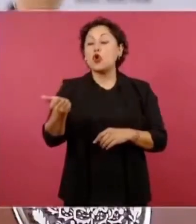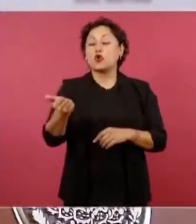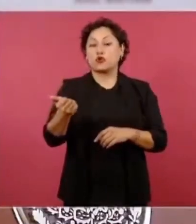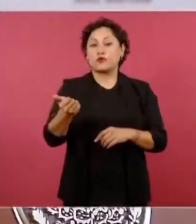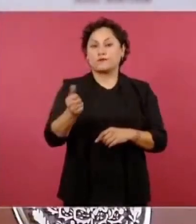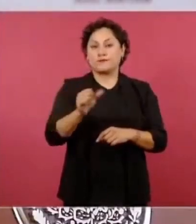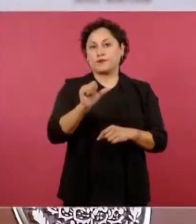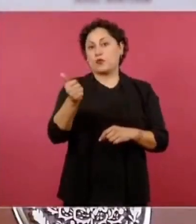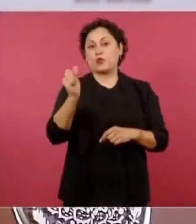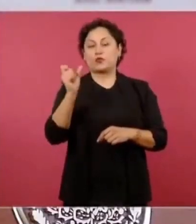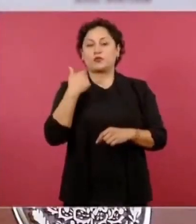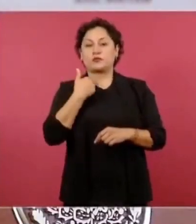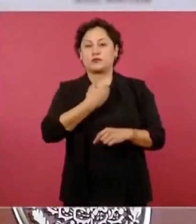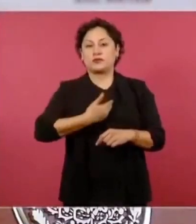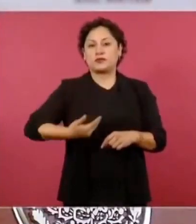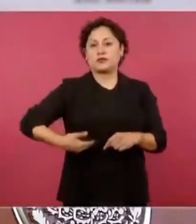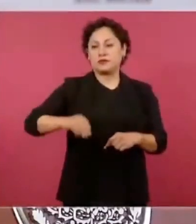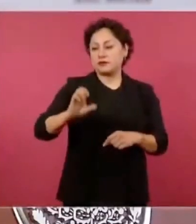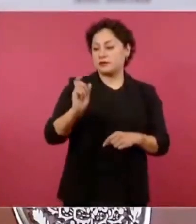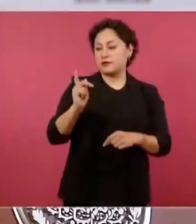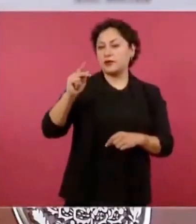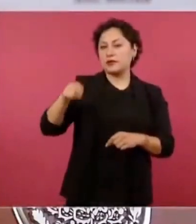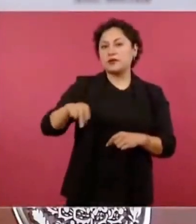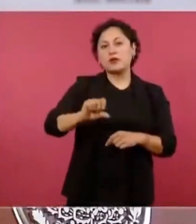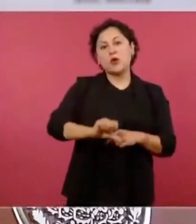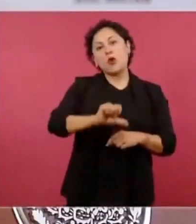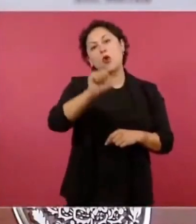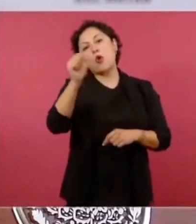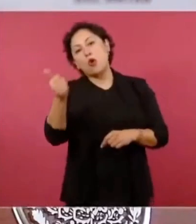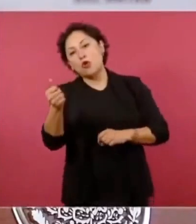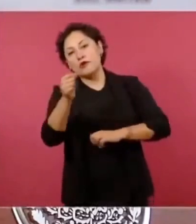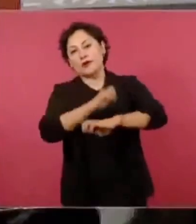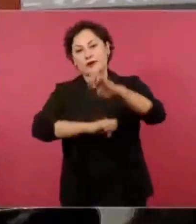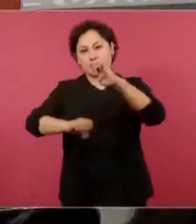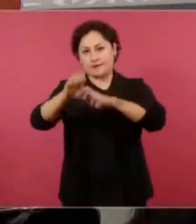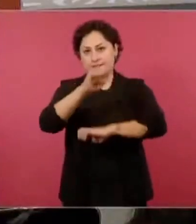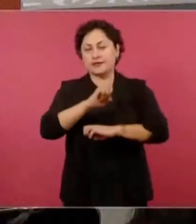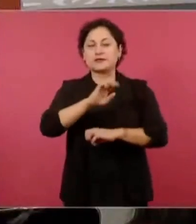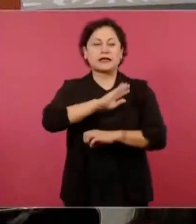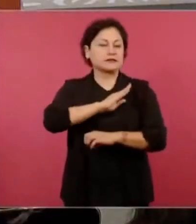como predilecta, OHL.